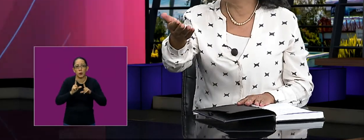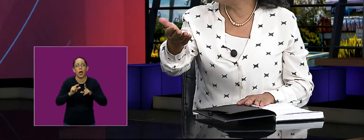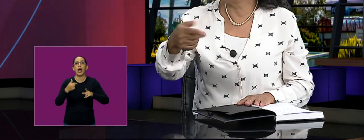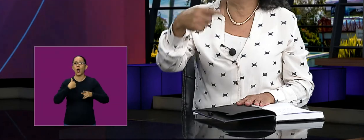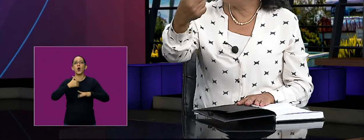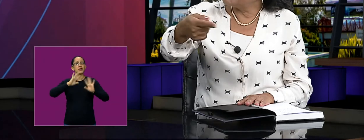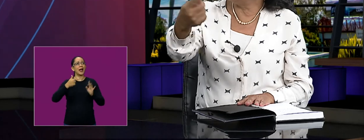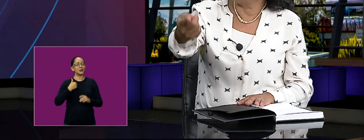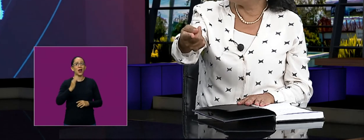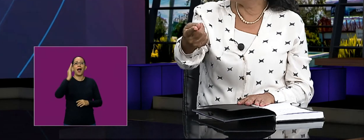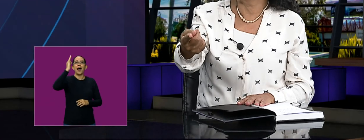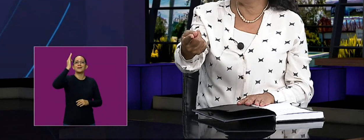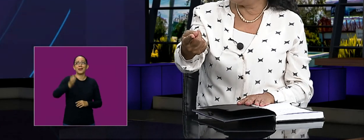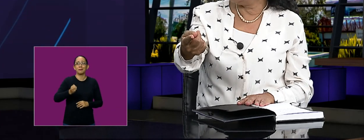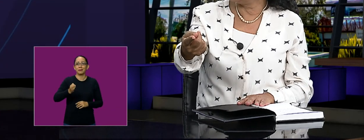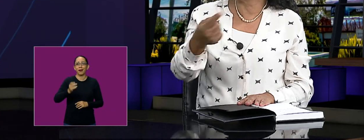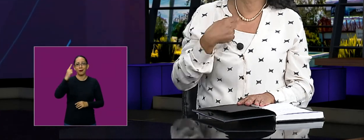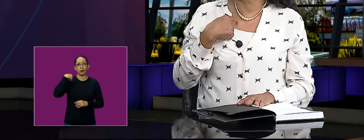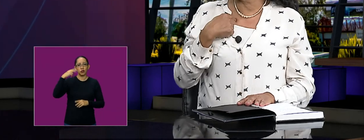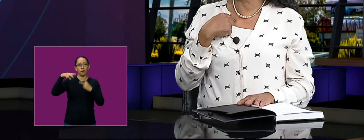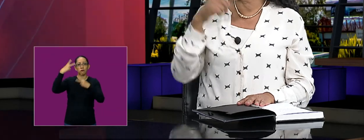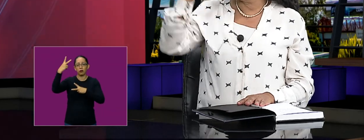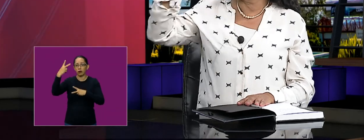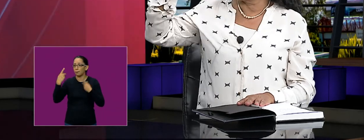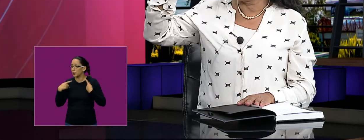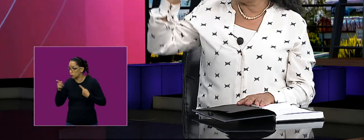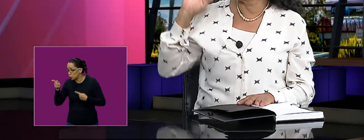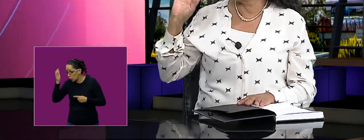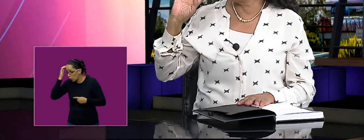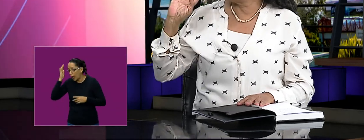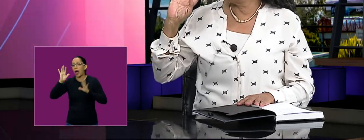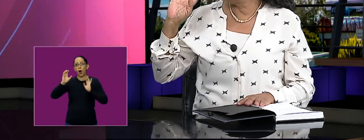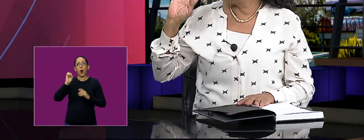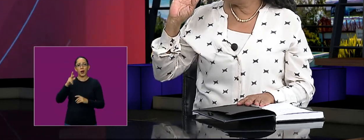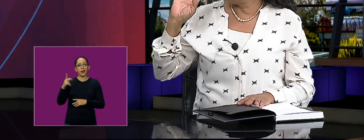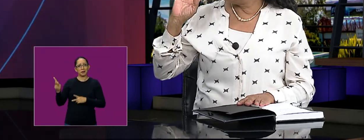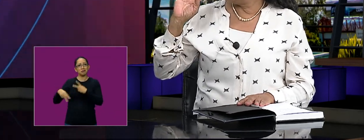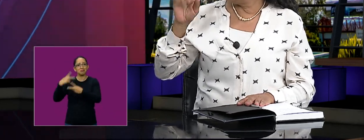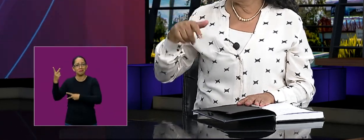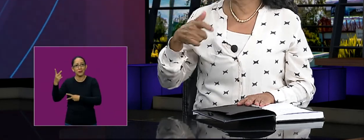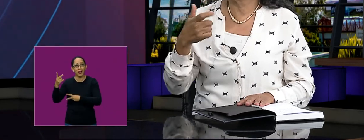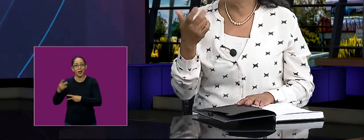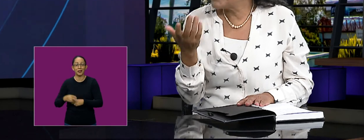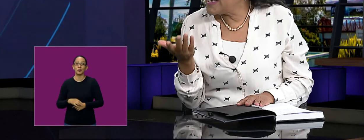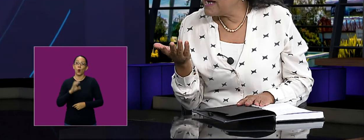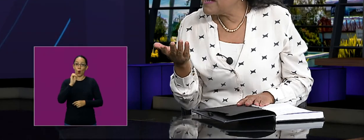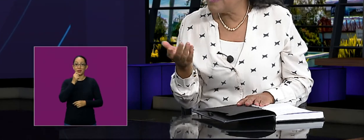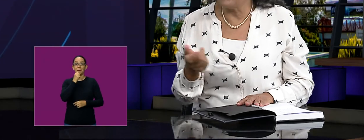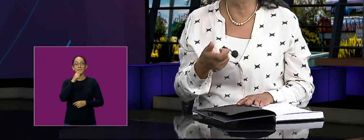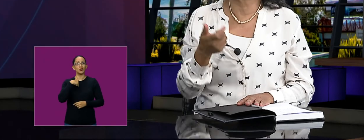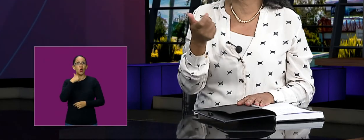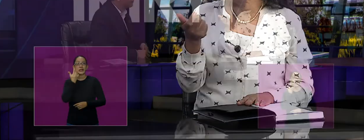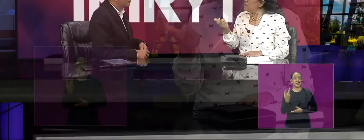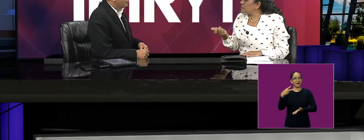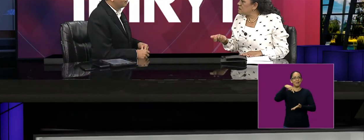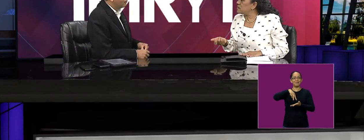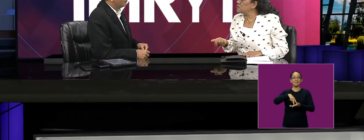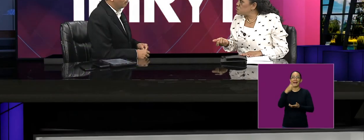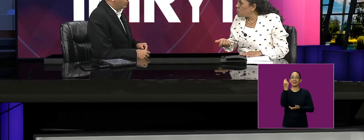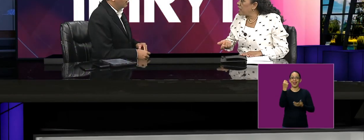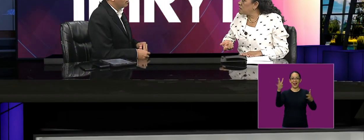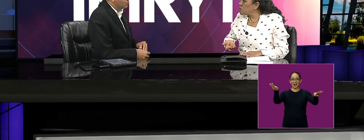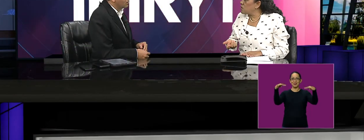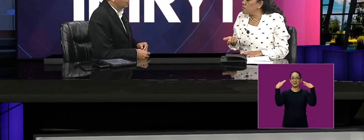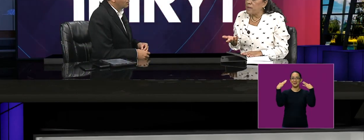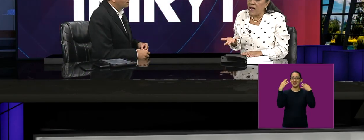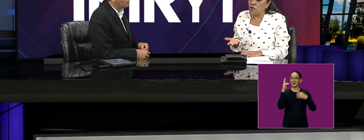Desconociendo, aceptan y confían en la persona que les dice, yo soy intérprete, yo puedo. Y por salir en la tele se avientan. salir en la tele, o porque van a tener